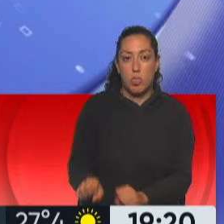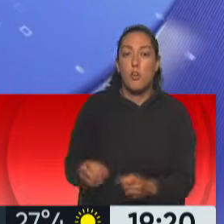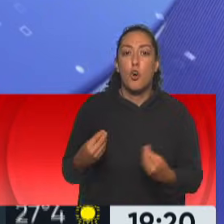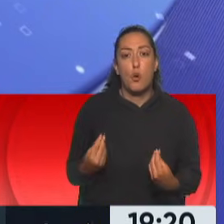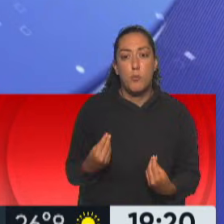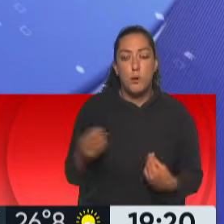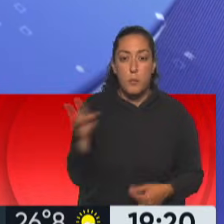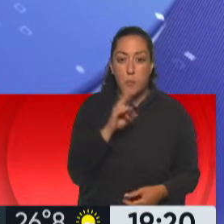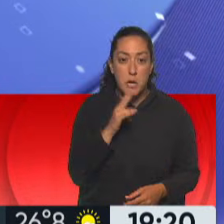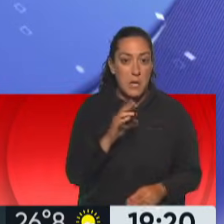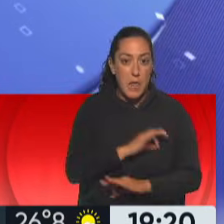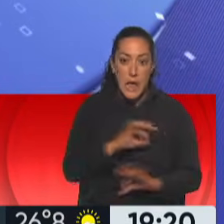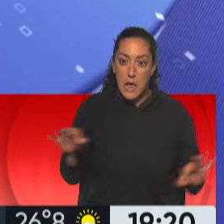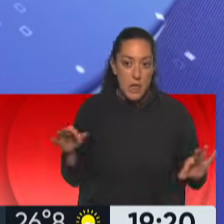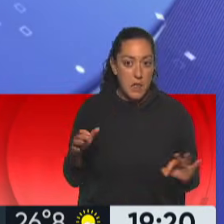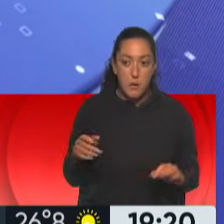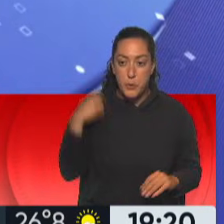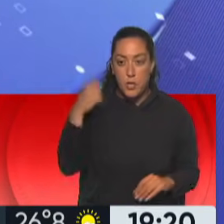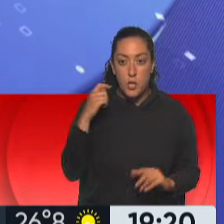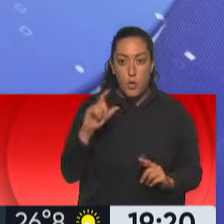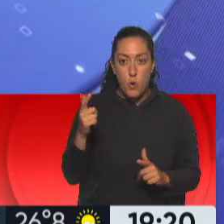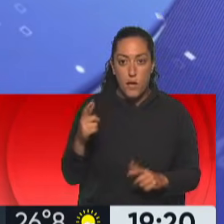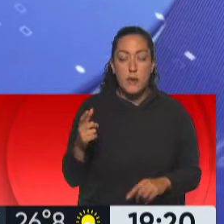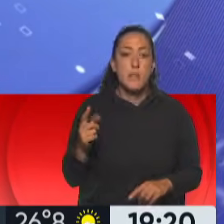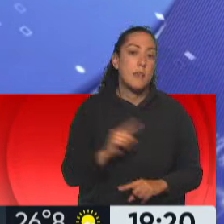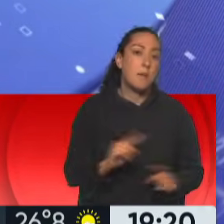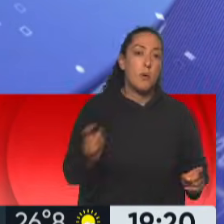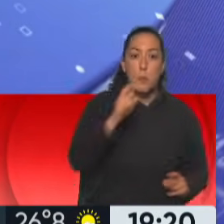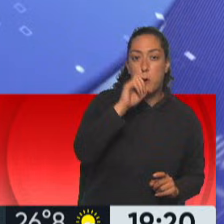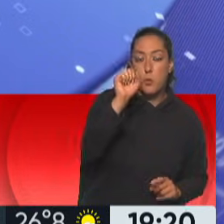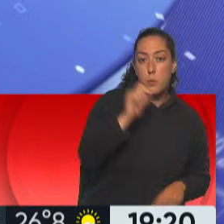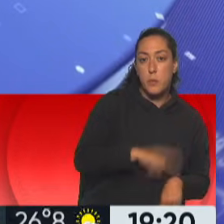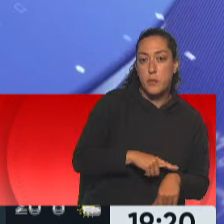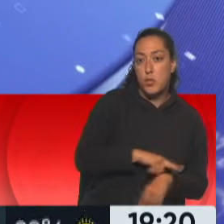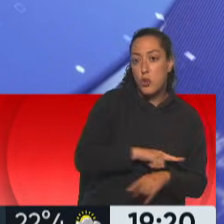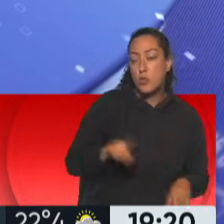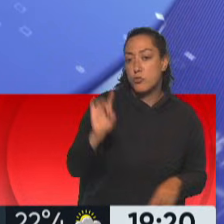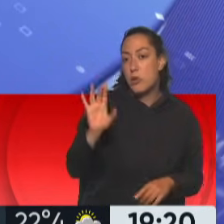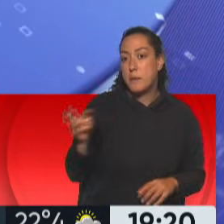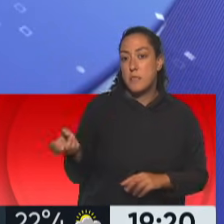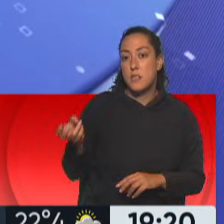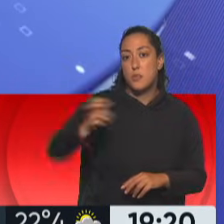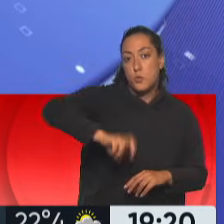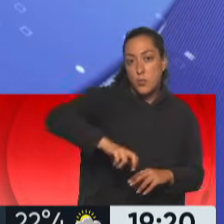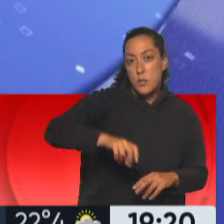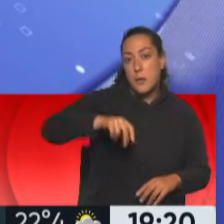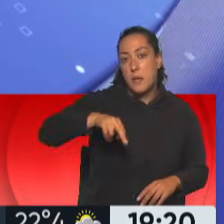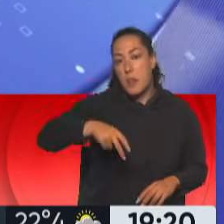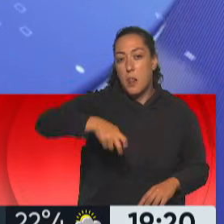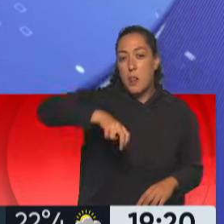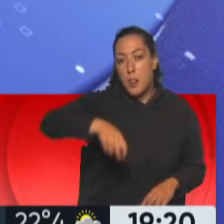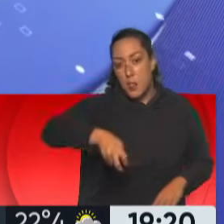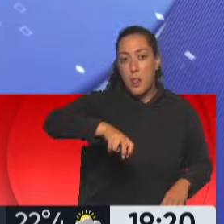nada. No se vio nada, no, y de Maduro en el momento tampoco. No, se vio cuando lo están subiendo, que él tiene un problema para